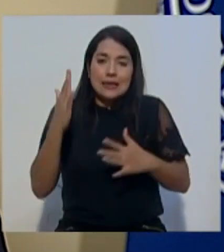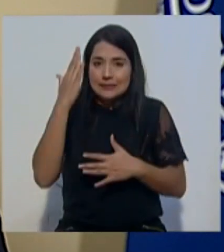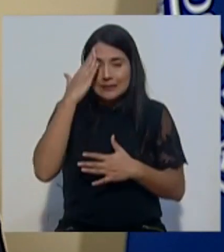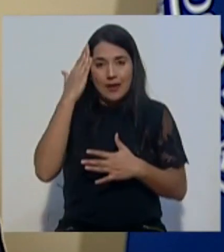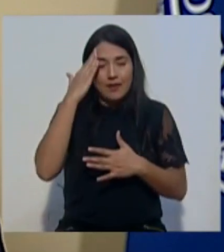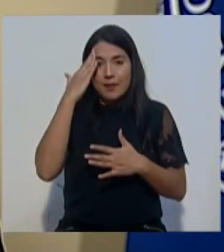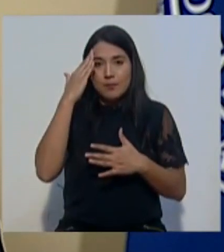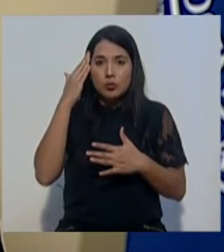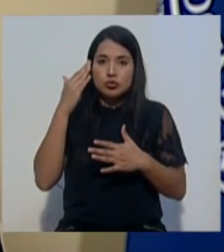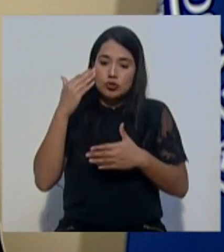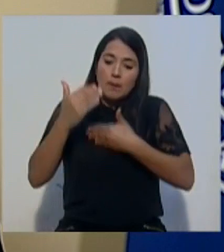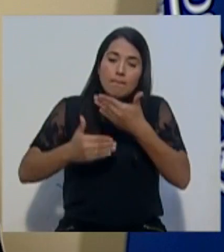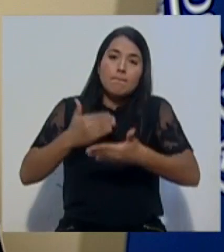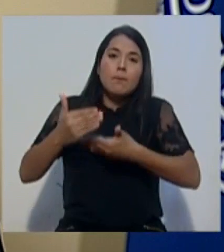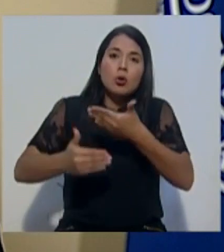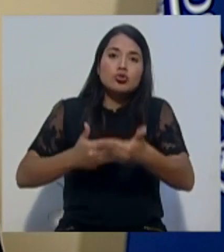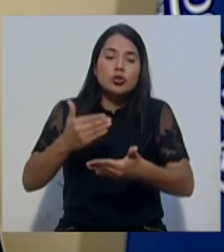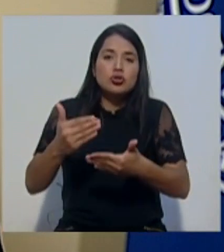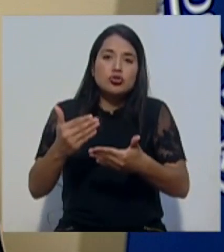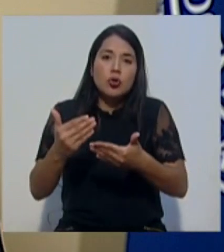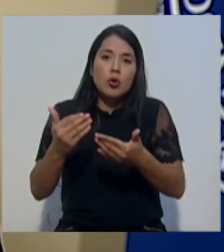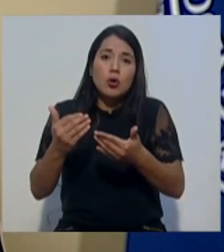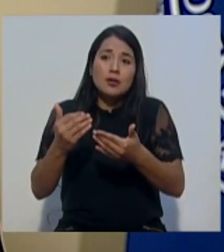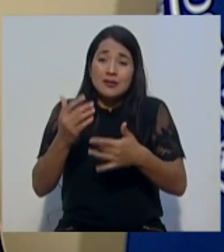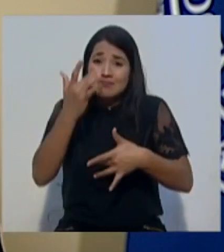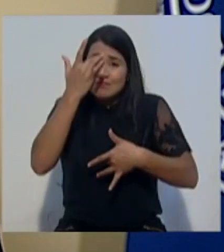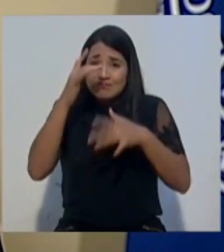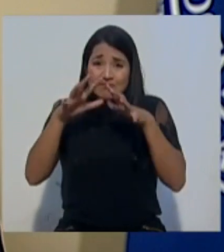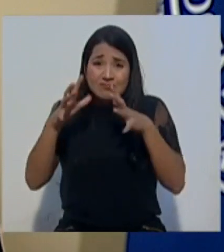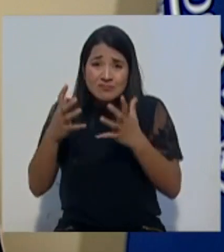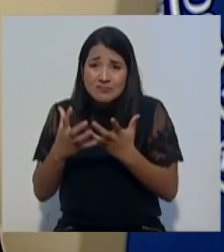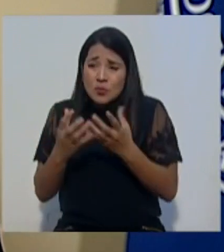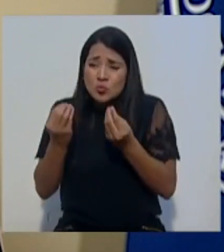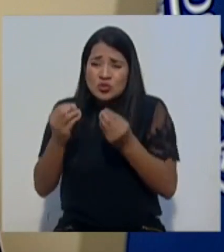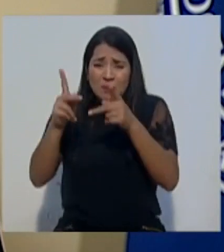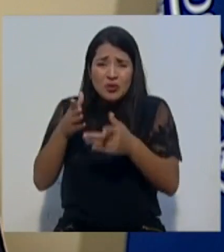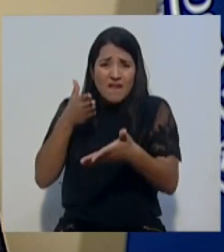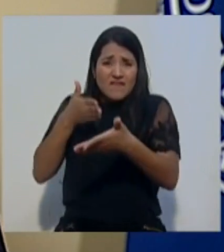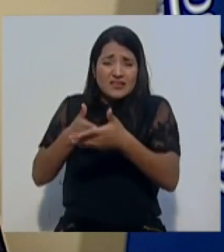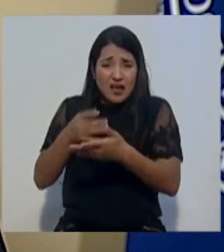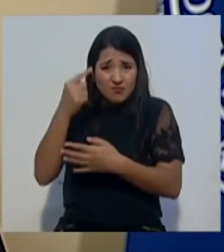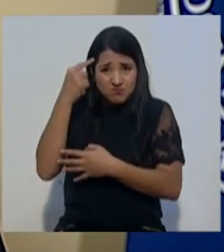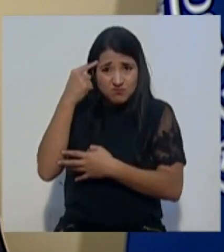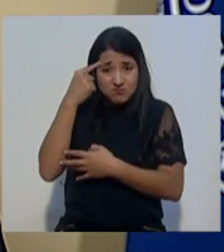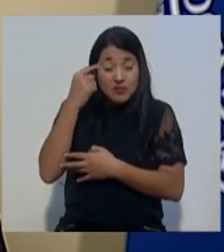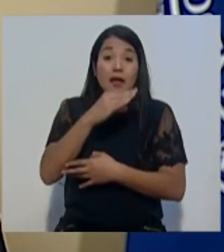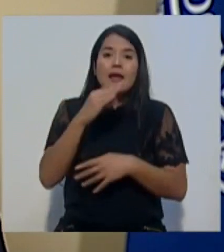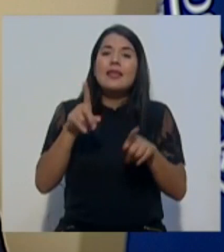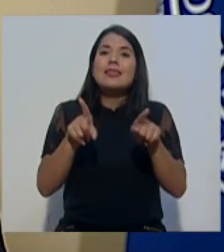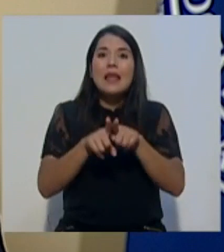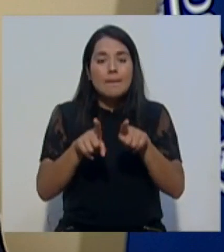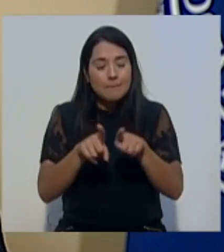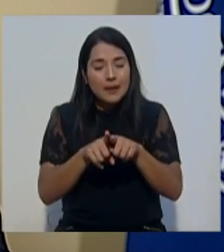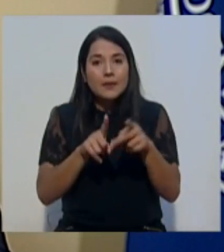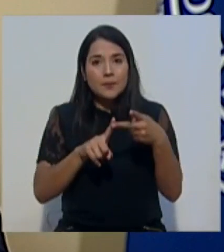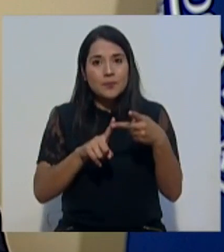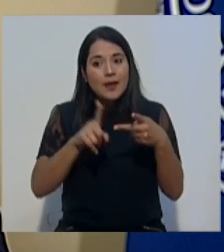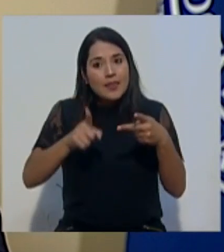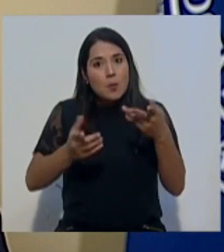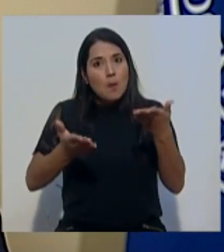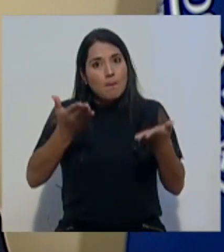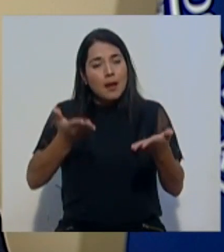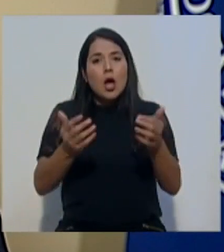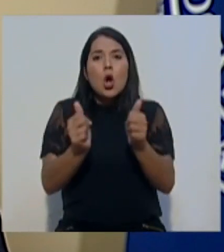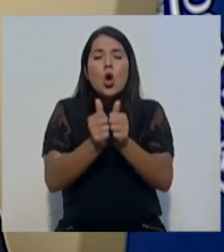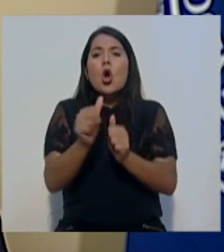proceso ha habido una afectación de las sociedades por temas de salud mental, y tenemos que balancearlo también con